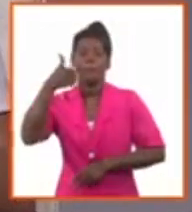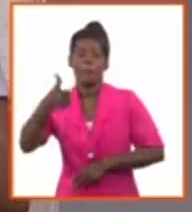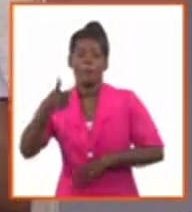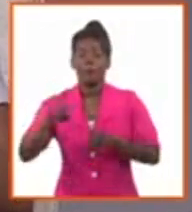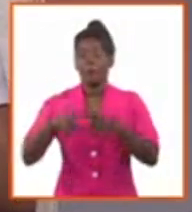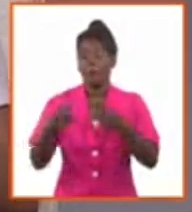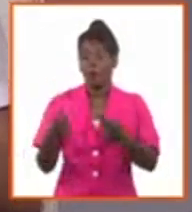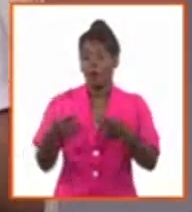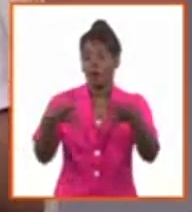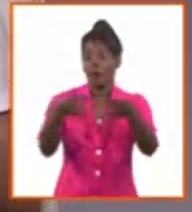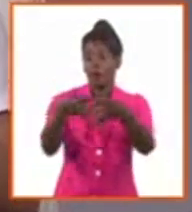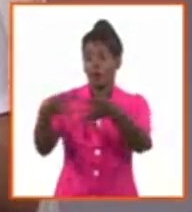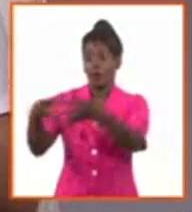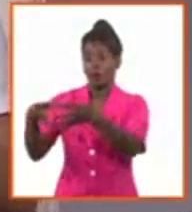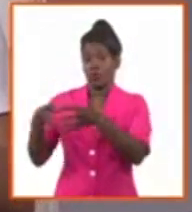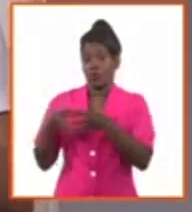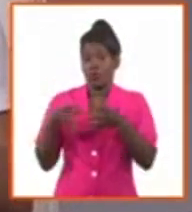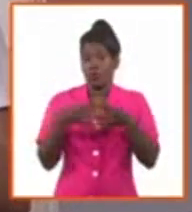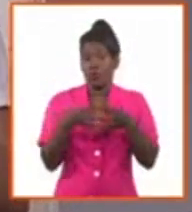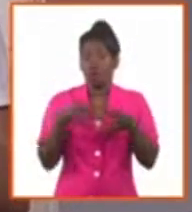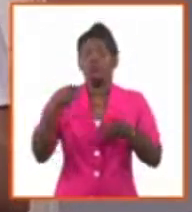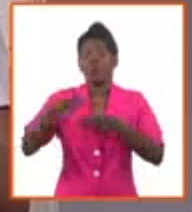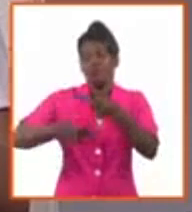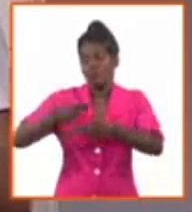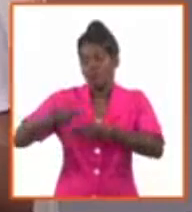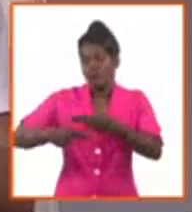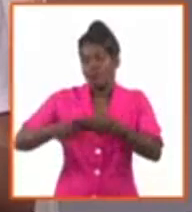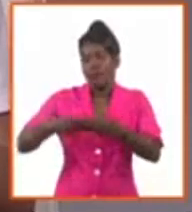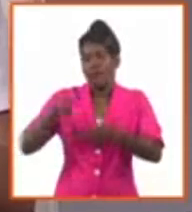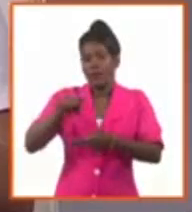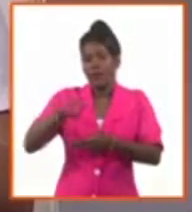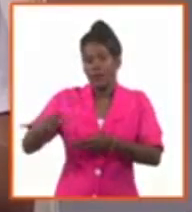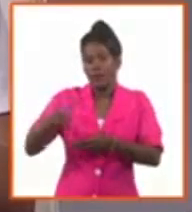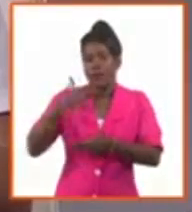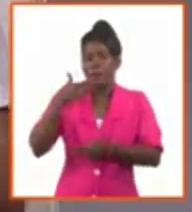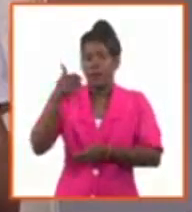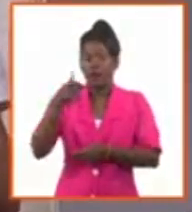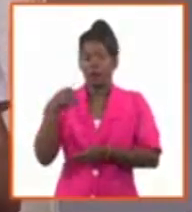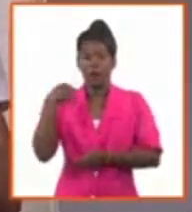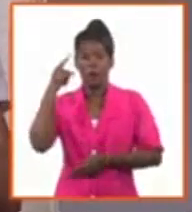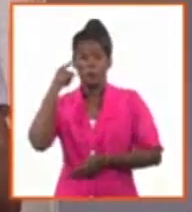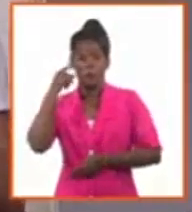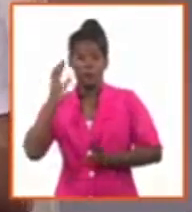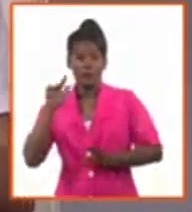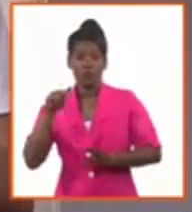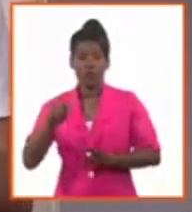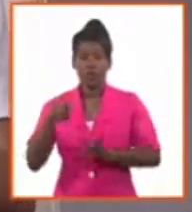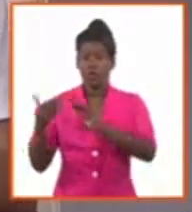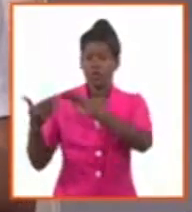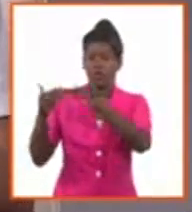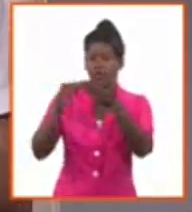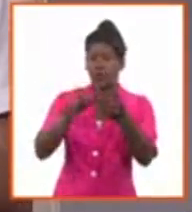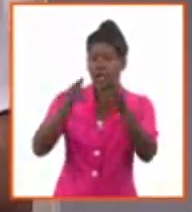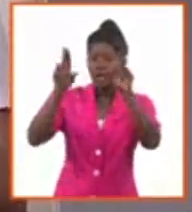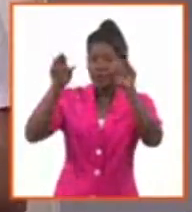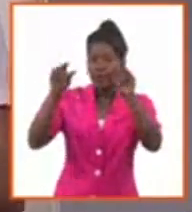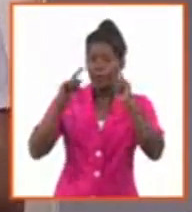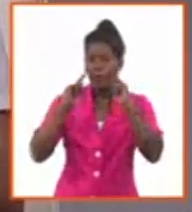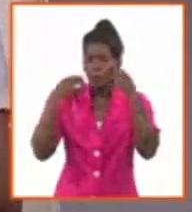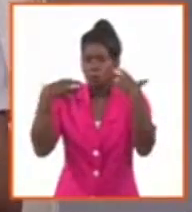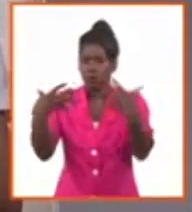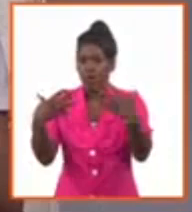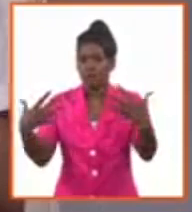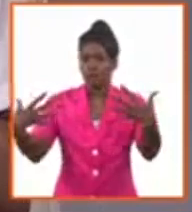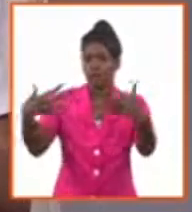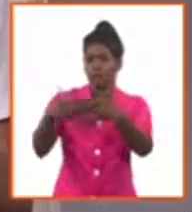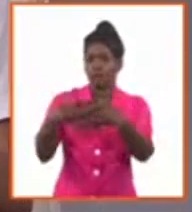horizontal, con la brigada como su centro. Decimos que sea este precisamente el espacio donde se discutan las principales preocupaciones, el seno